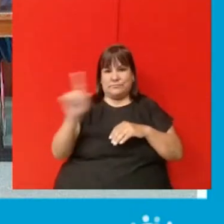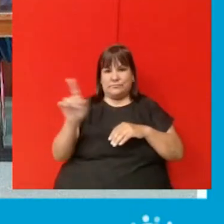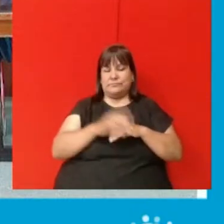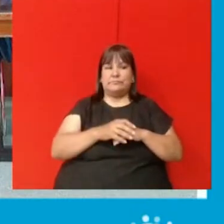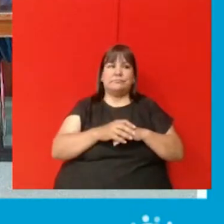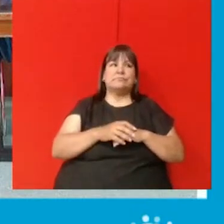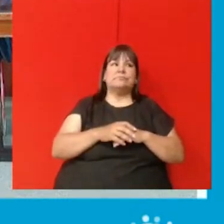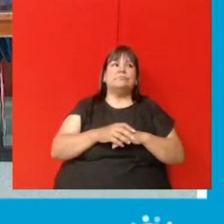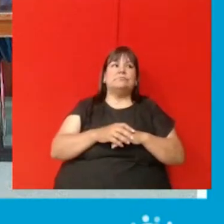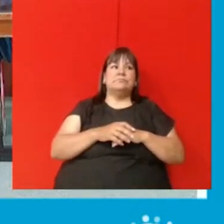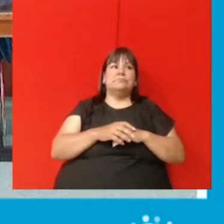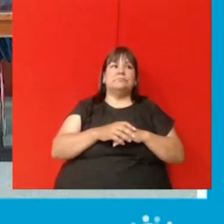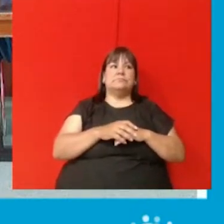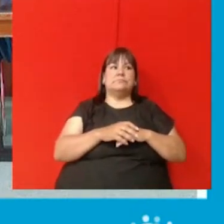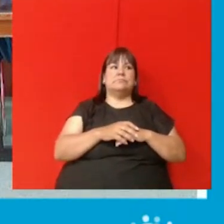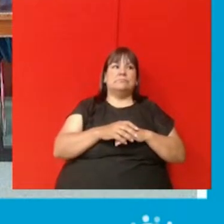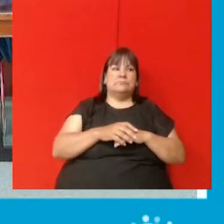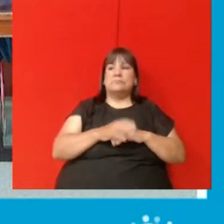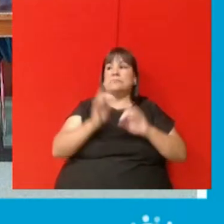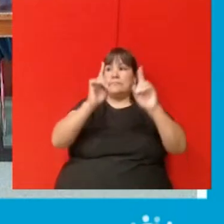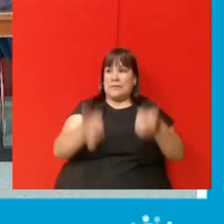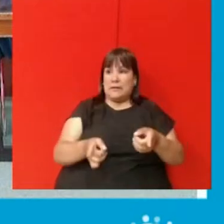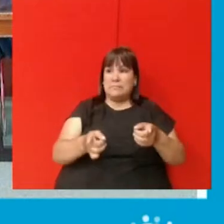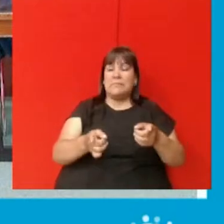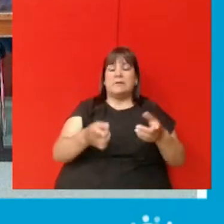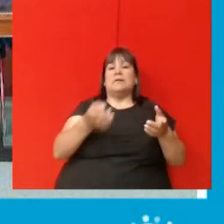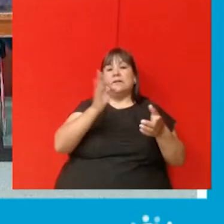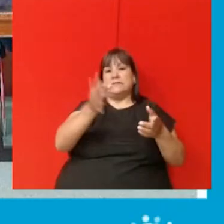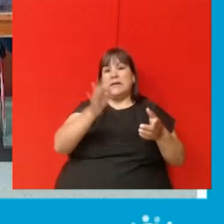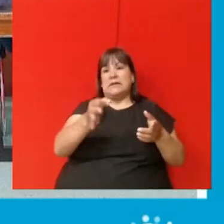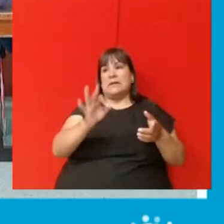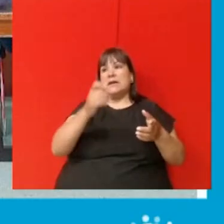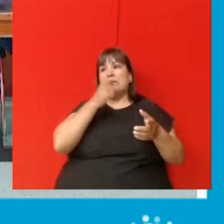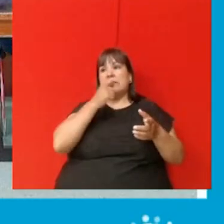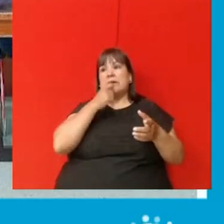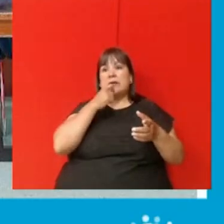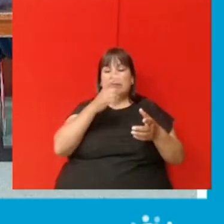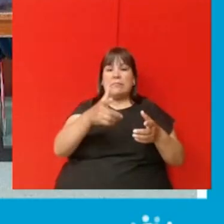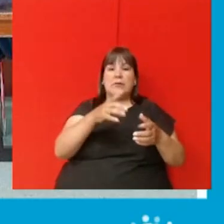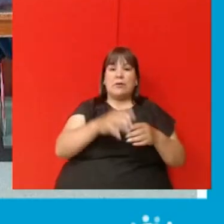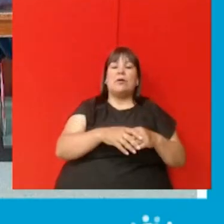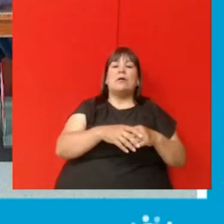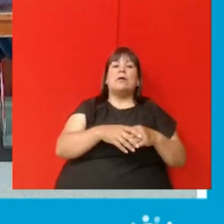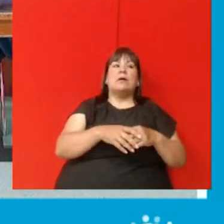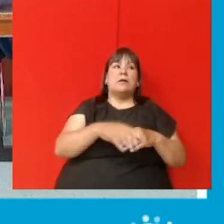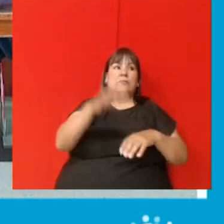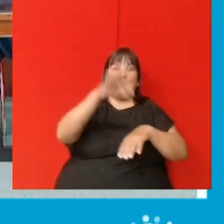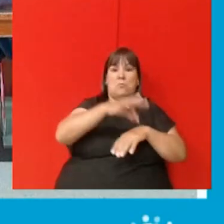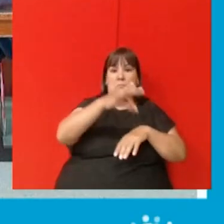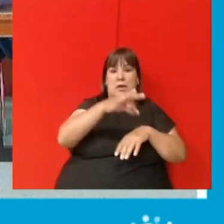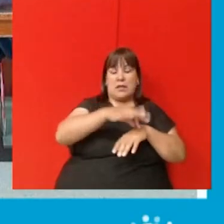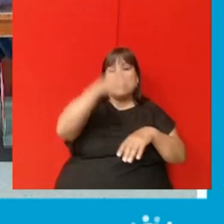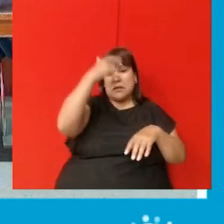que está en el área social como materia, pero como médica